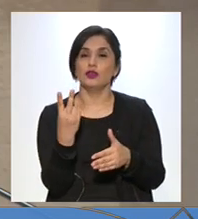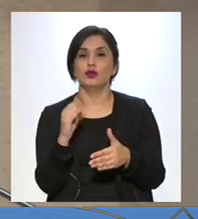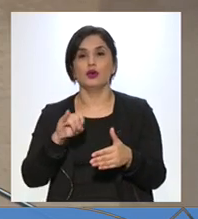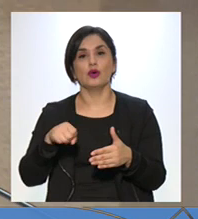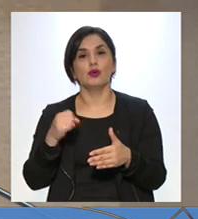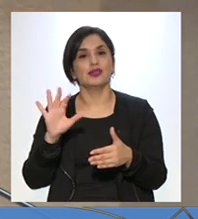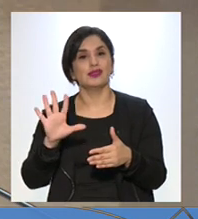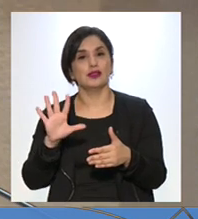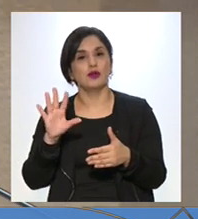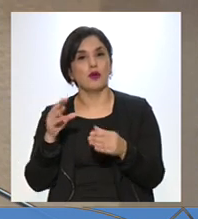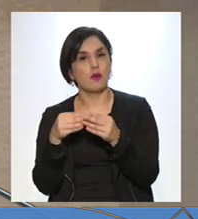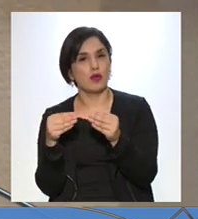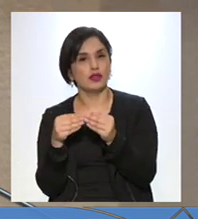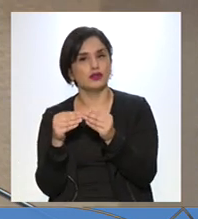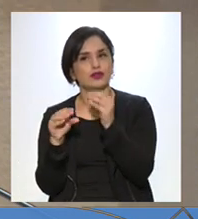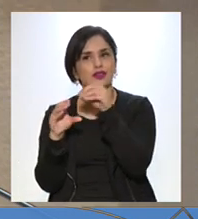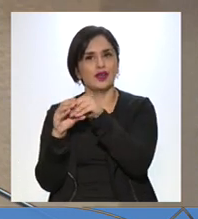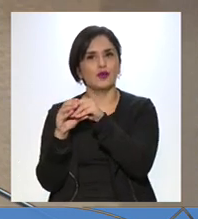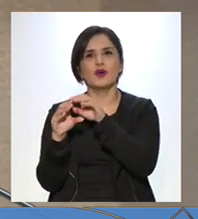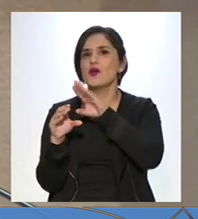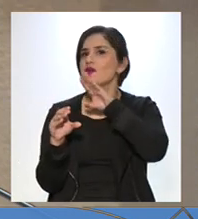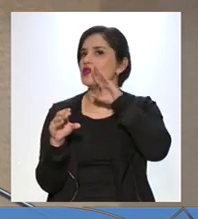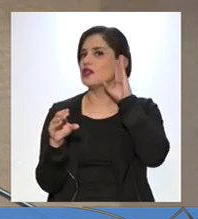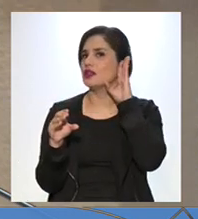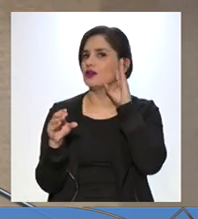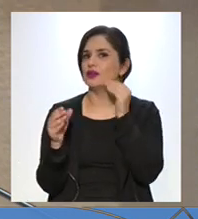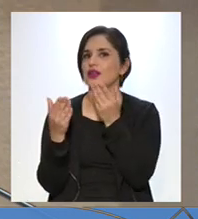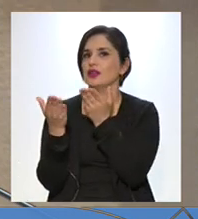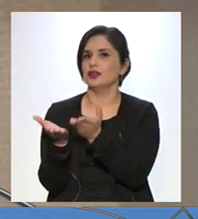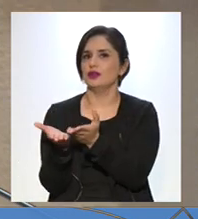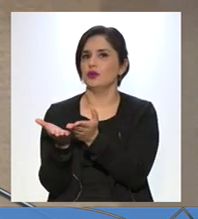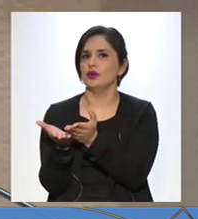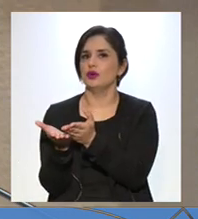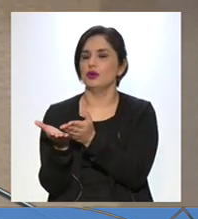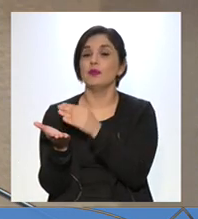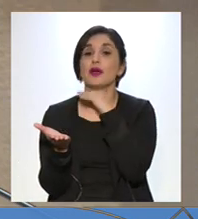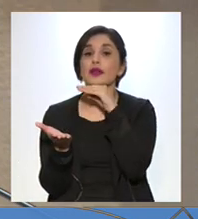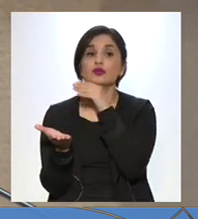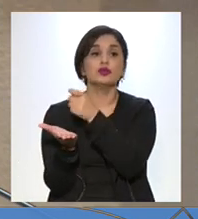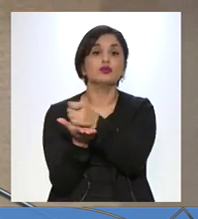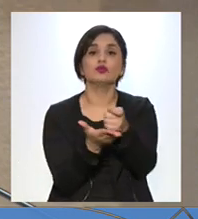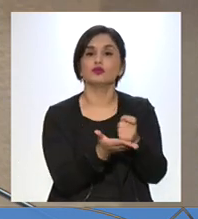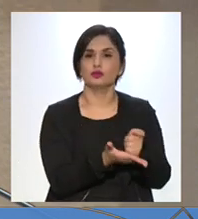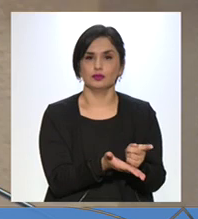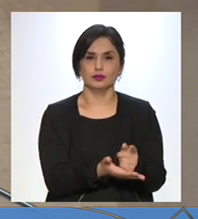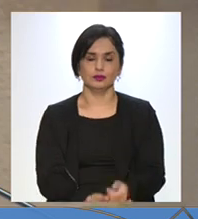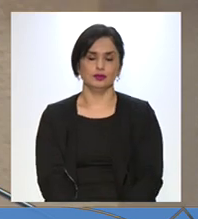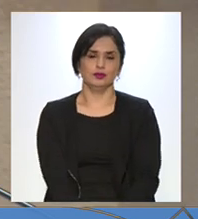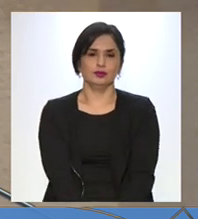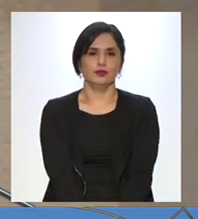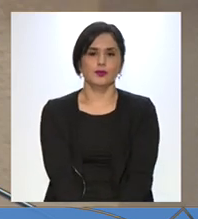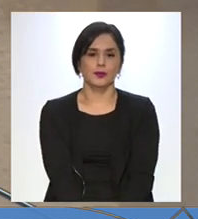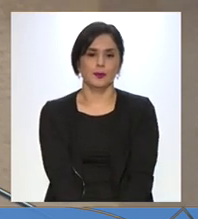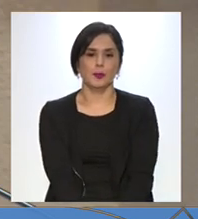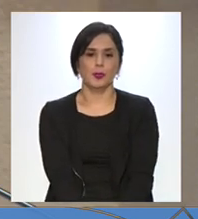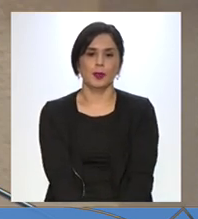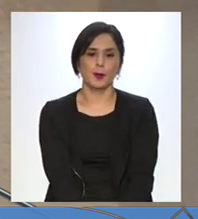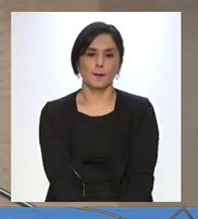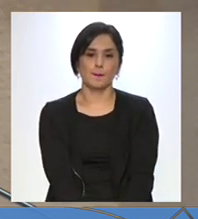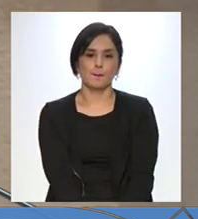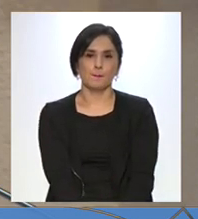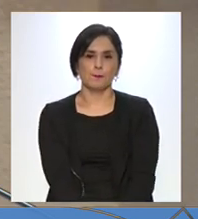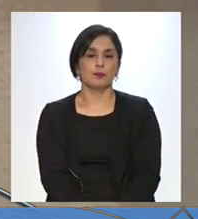han acumulado de manera líquida en cuentas corrientes y disponibles, por lo tanto, para ser aplicados al consumo.